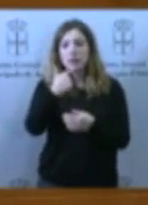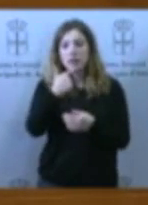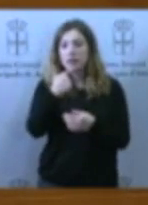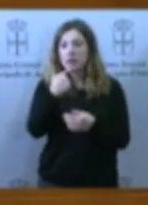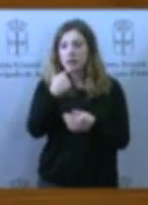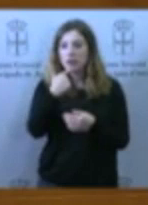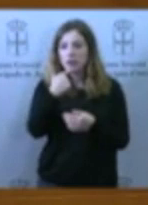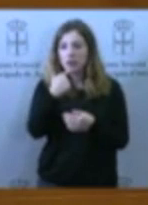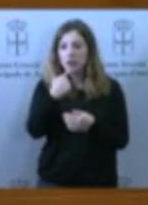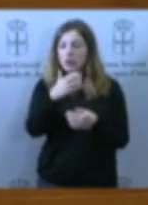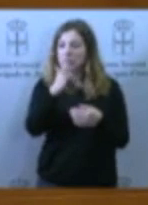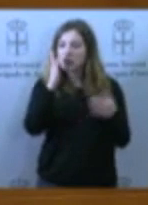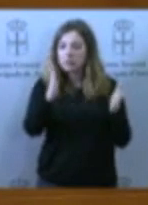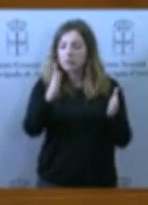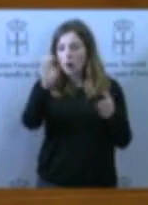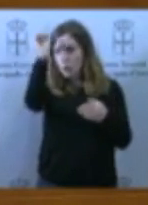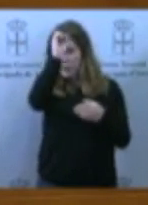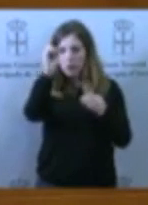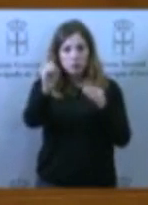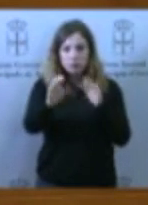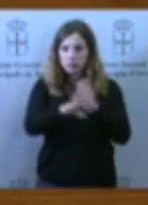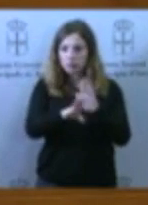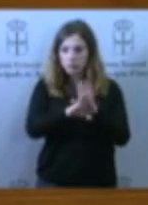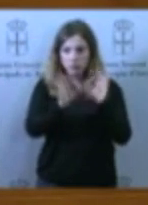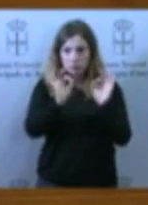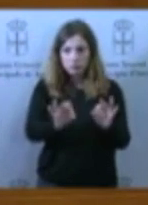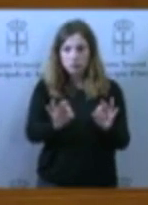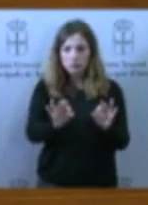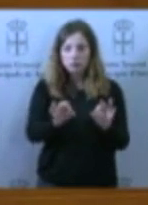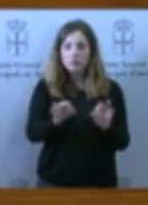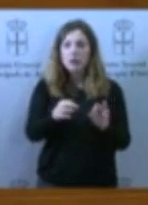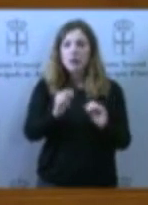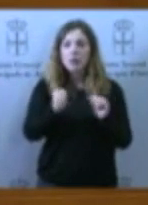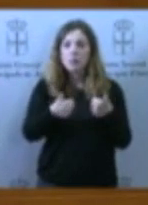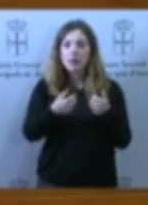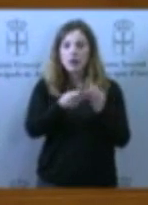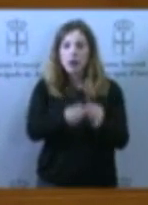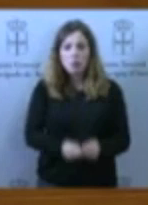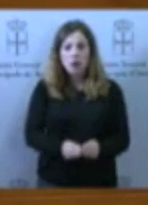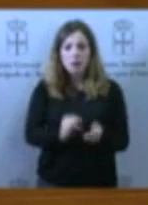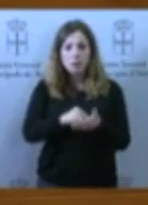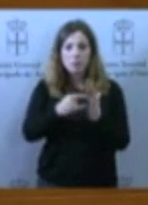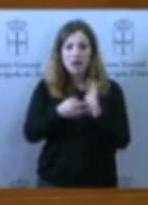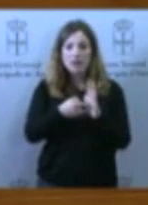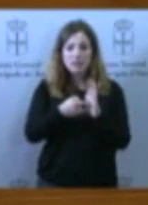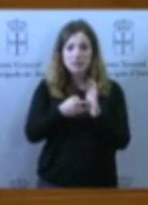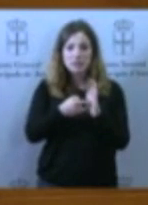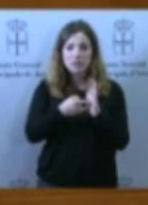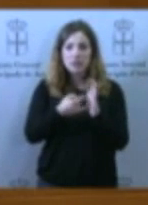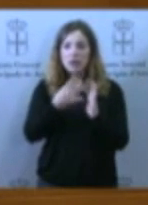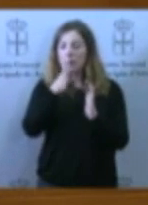fracaso estrepitoso, lo que deberíamos hablar es de empezar a elaborar planes de diversificación de la actividad del puerto del